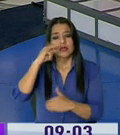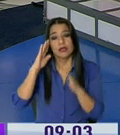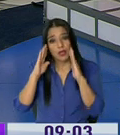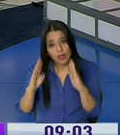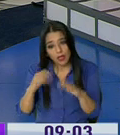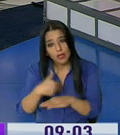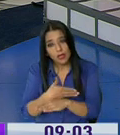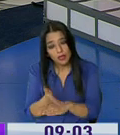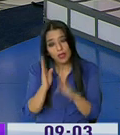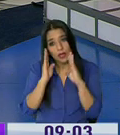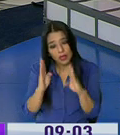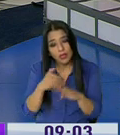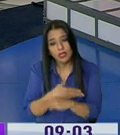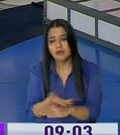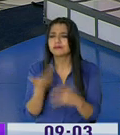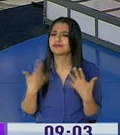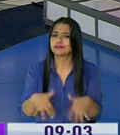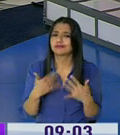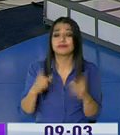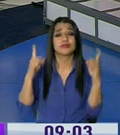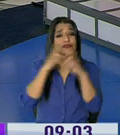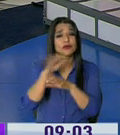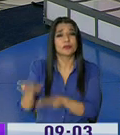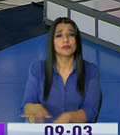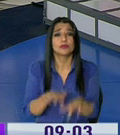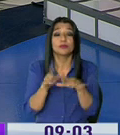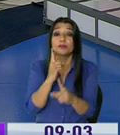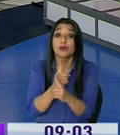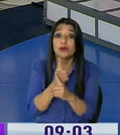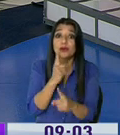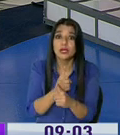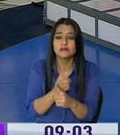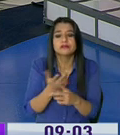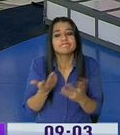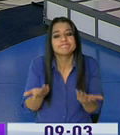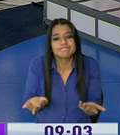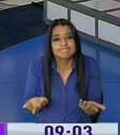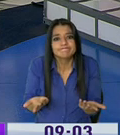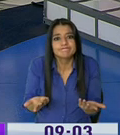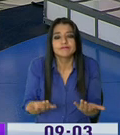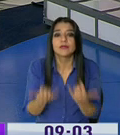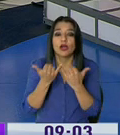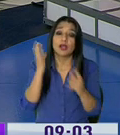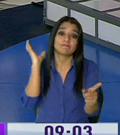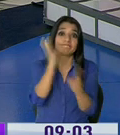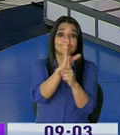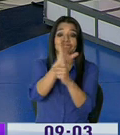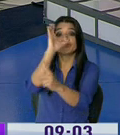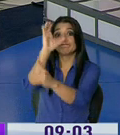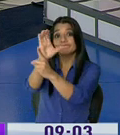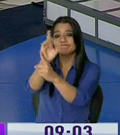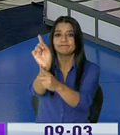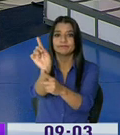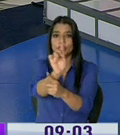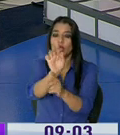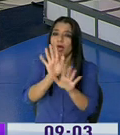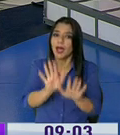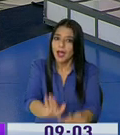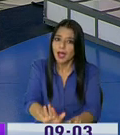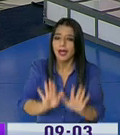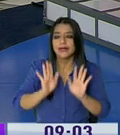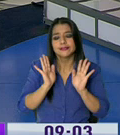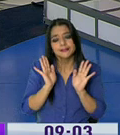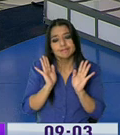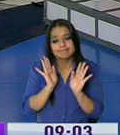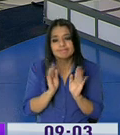ahí sentado, o sea, es mucho más cansado, por eso hay que, y bueno, no vamos a criticar, porque es algo que se está